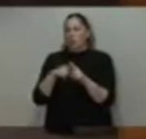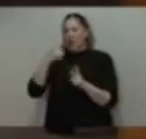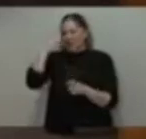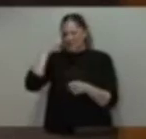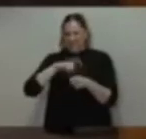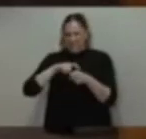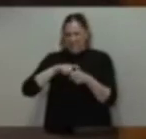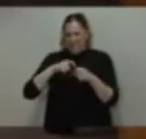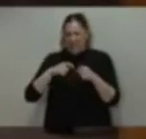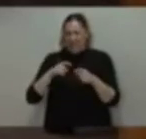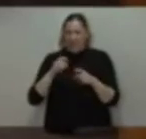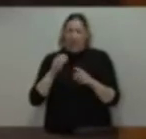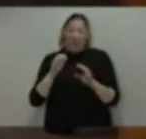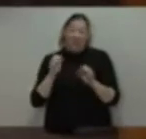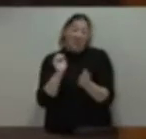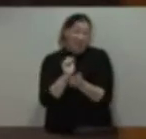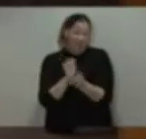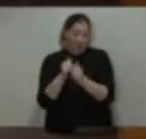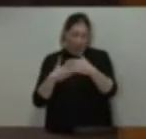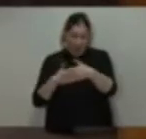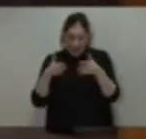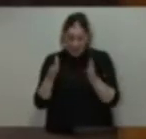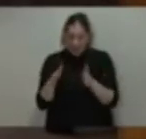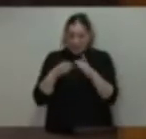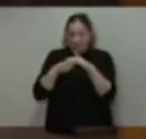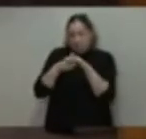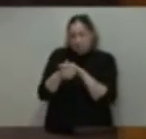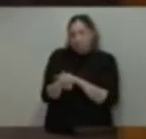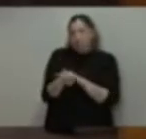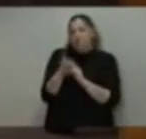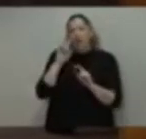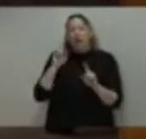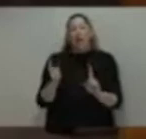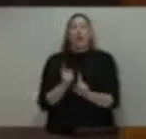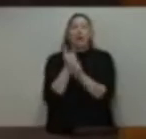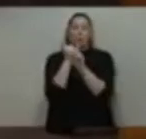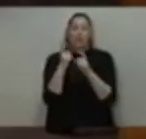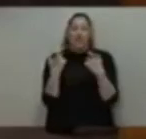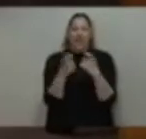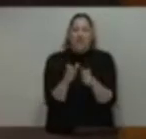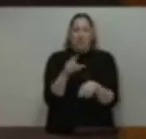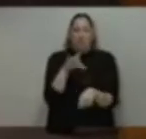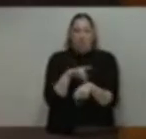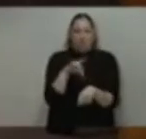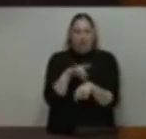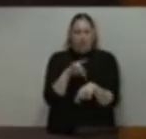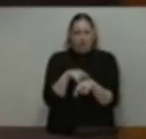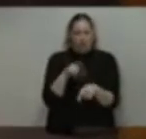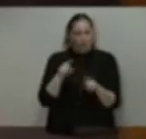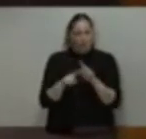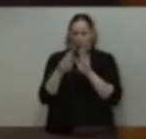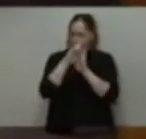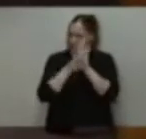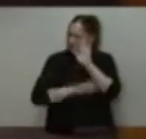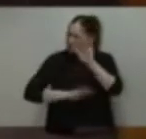prisión, diciéndose a esa versión de Milos Forman, en la que se encuentra con un equipo médico que aplica a rajatabla el reglamento